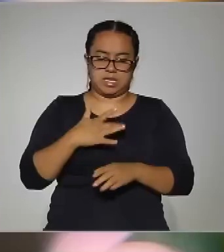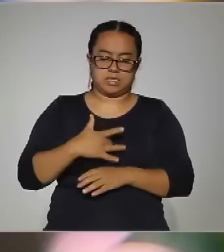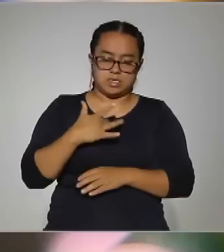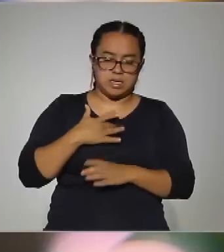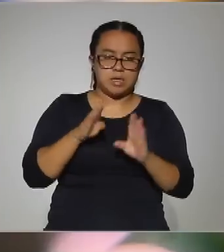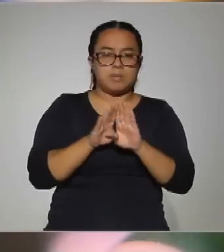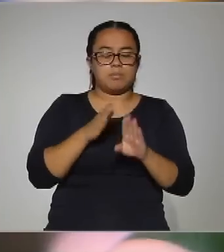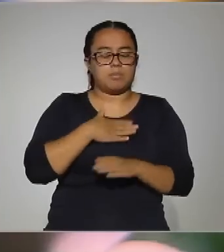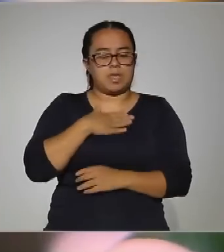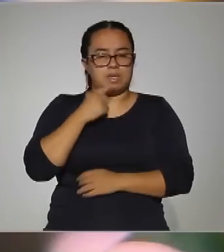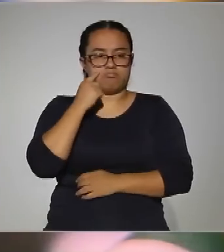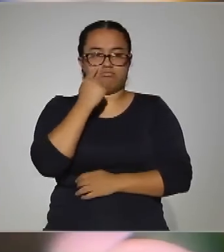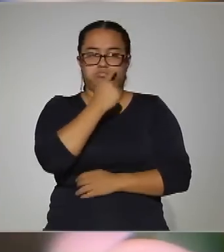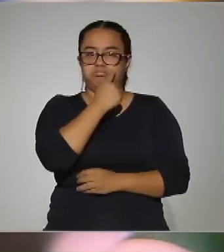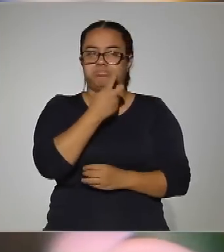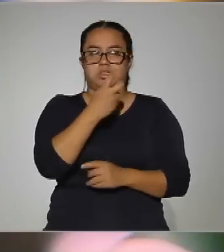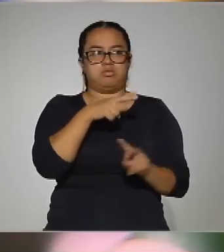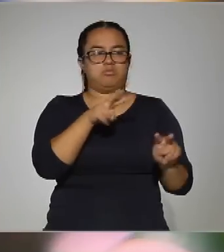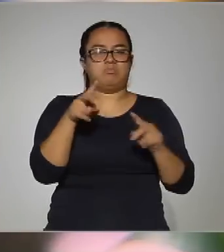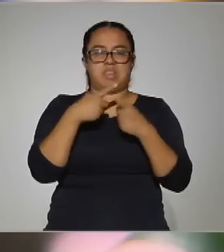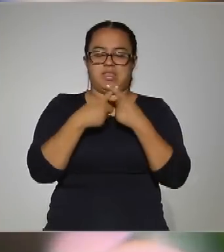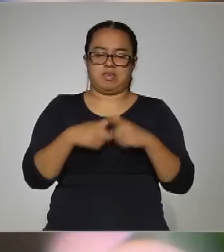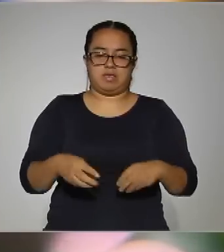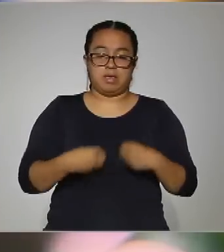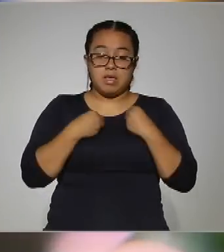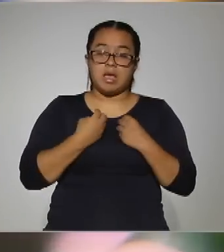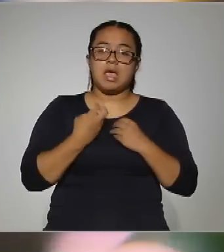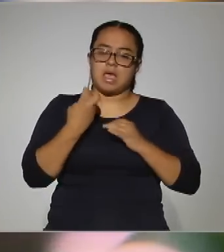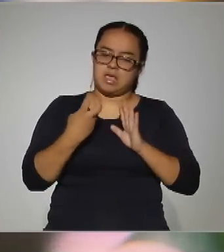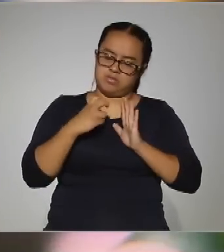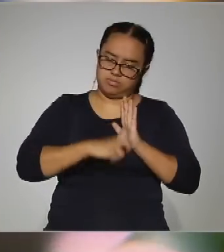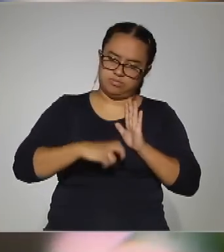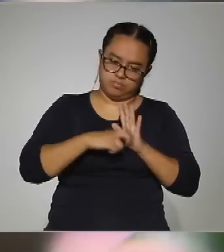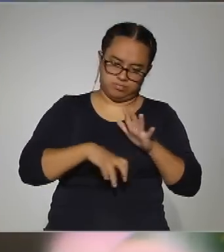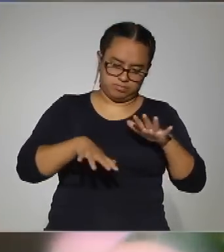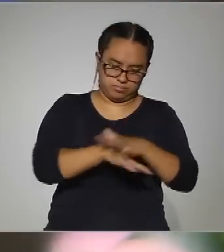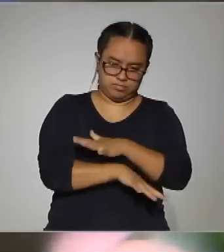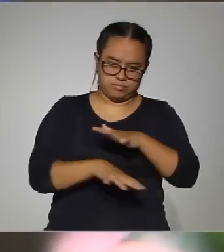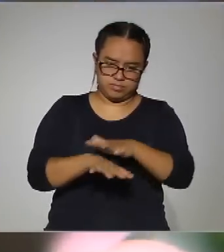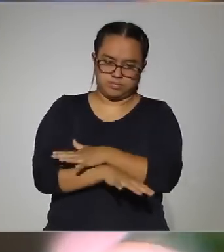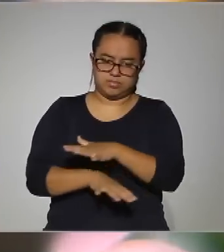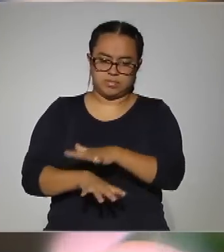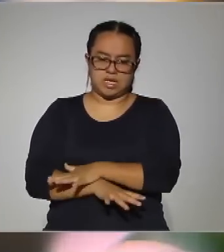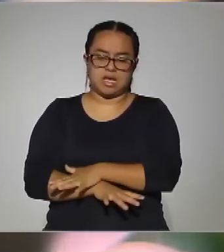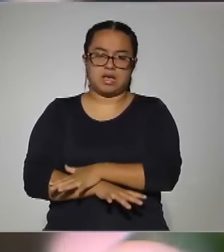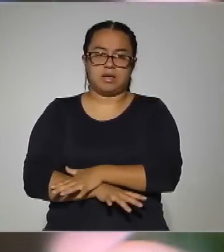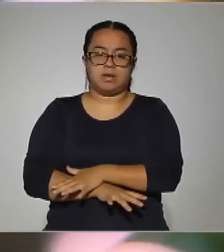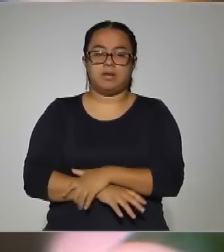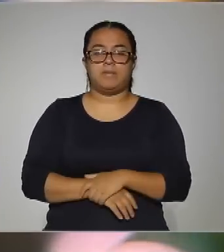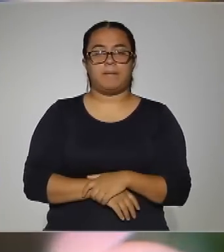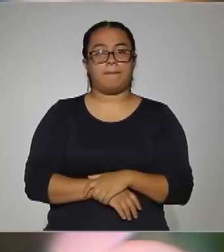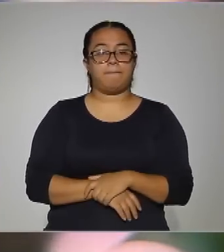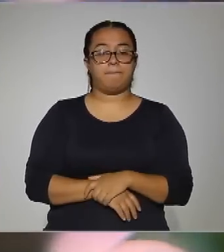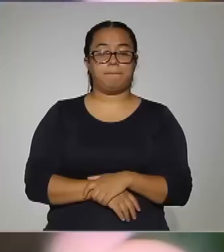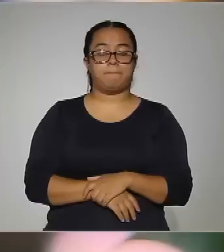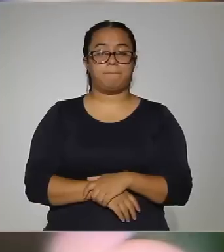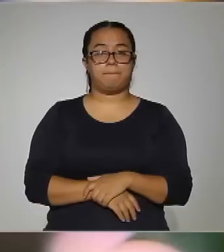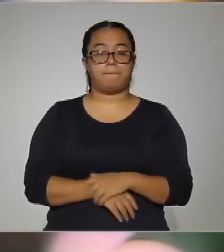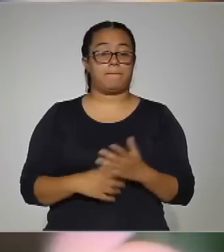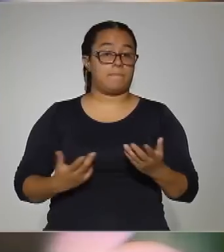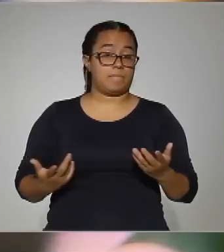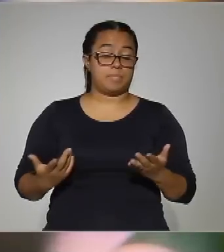ver las cosas. Entonces tuve que ir corrigiendo y modificando todas esas cosas, ¿no? Al grado